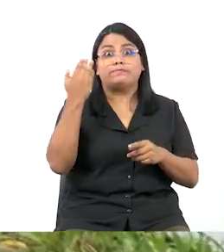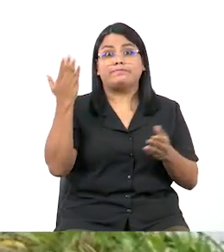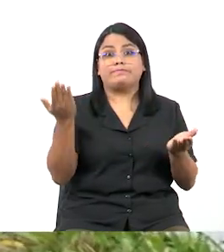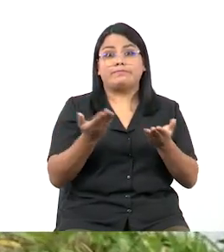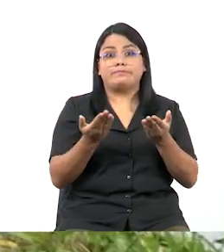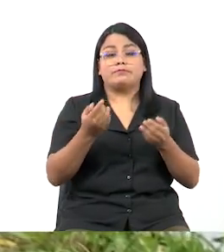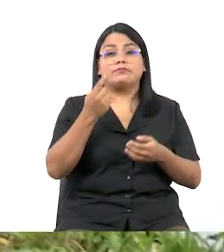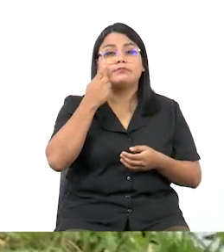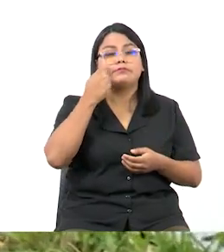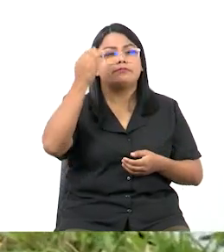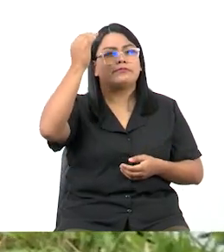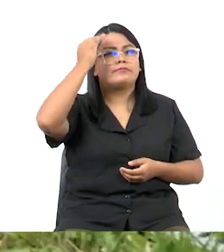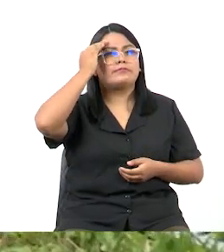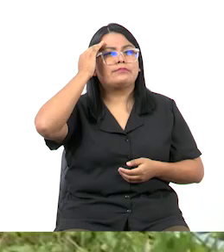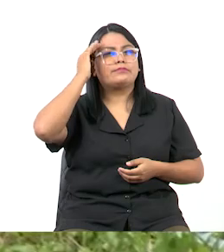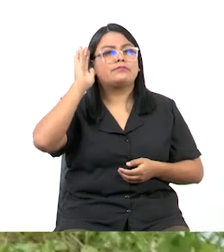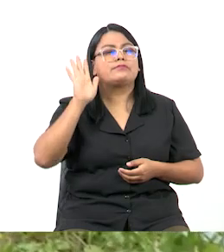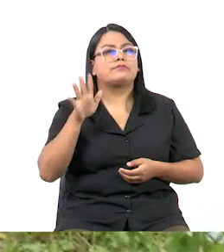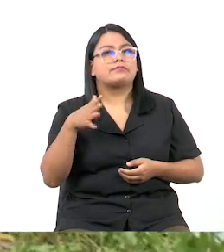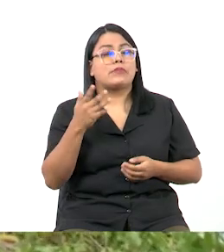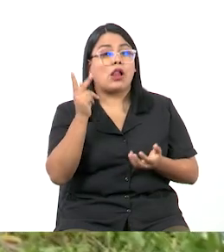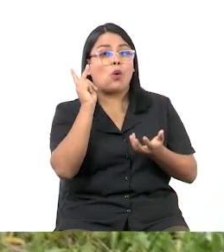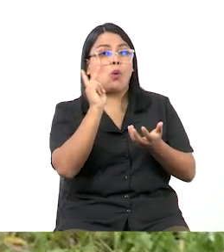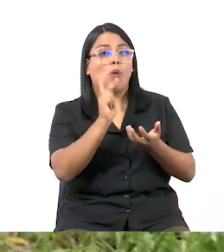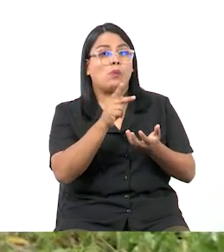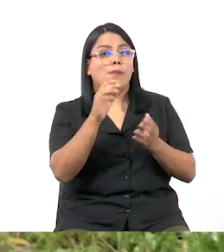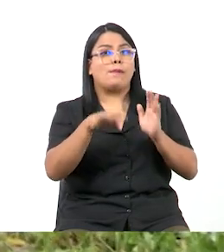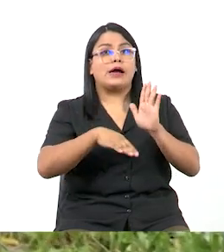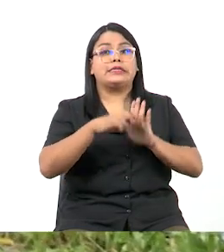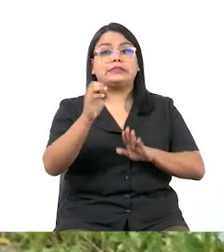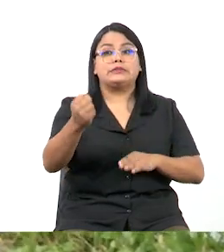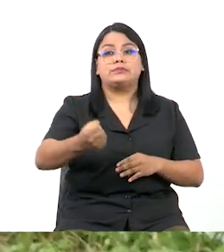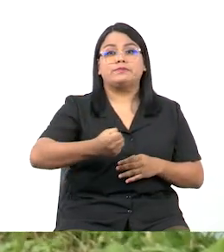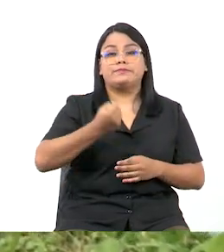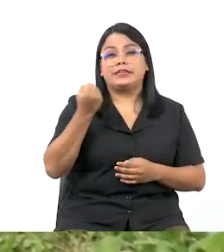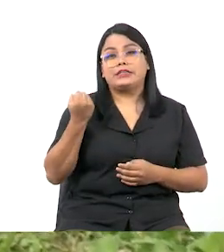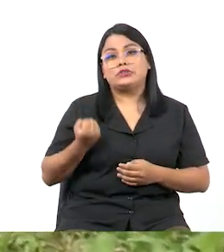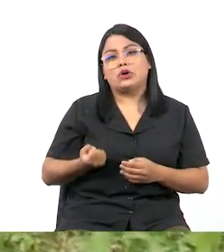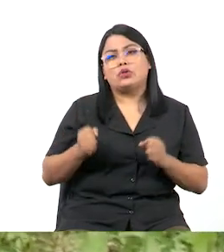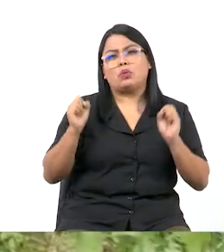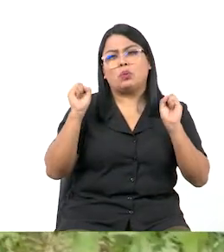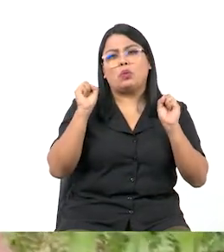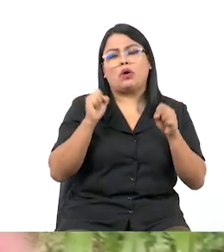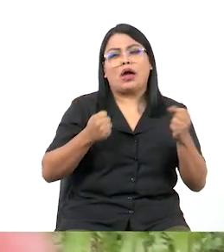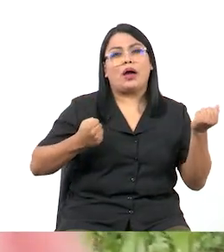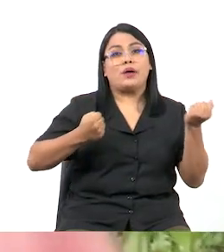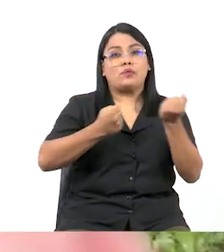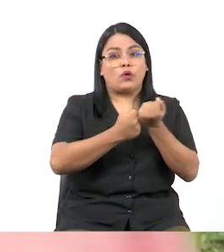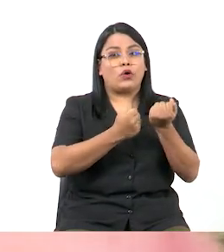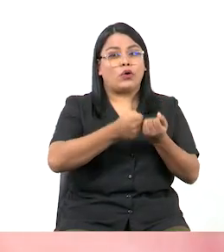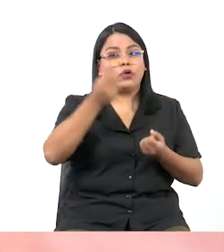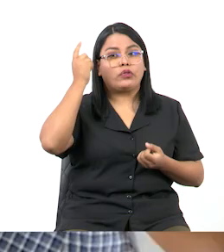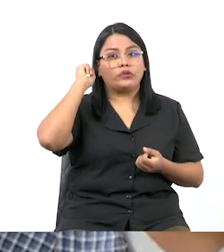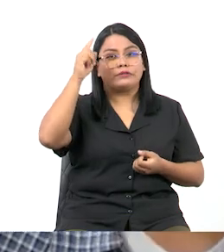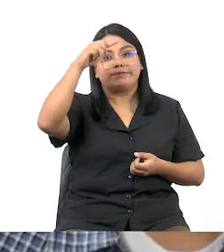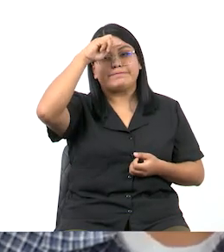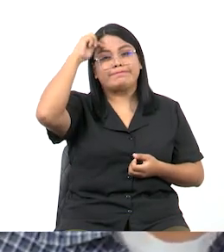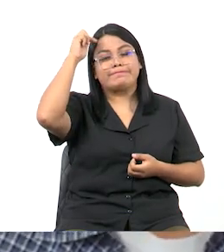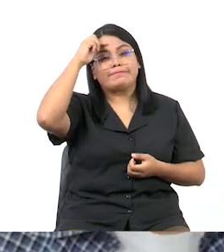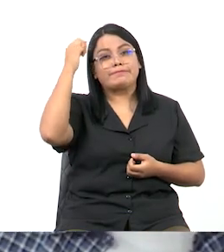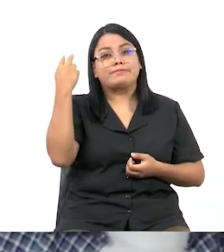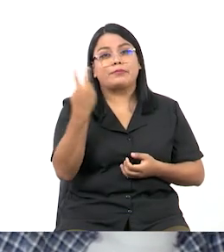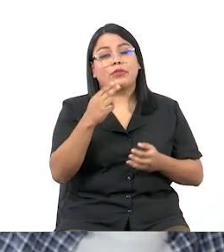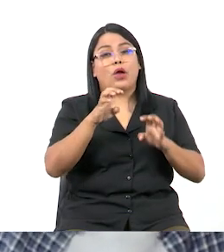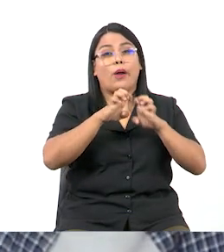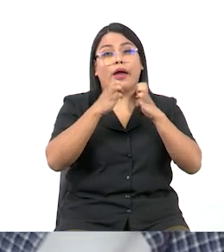establecidos. Se debe tener presente que la mediación pedagógica es primordial para que el estudiantado pase del apoyo docente al trabajo